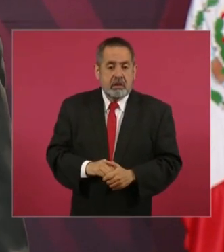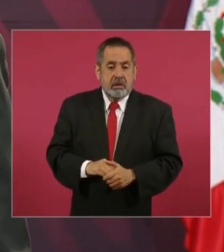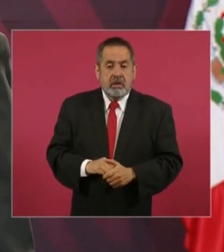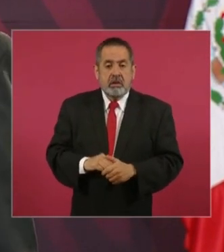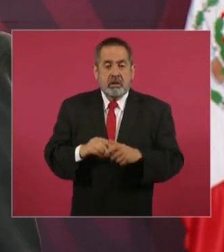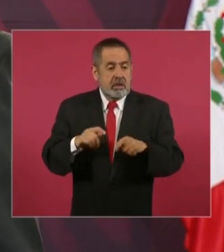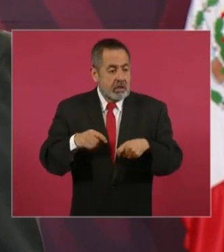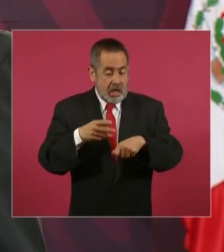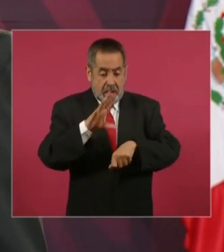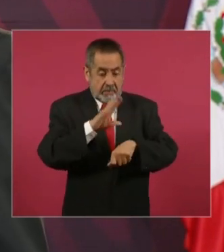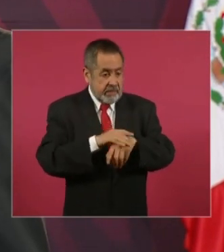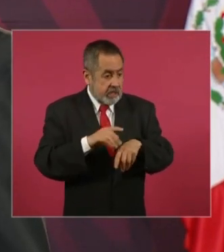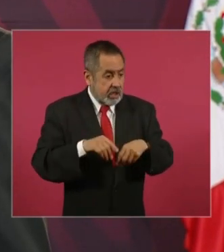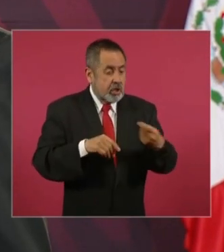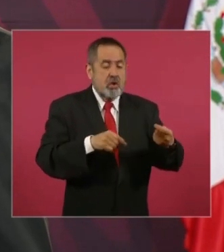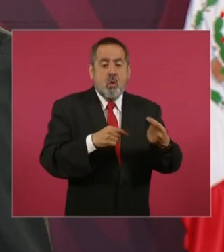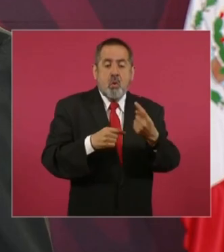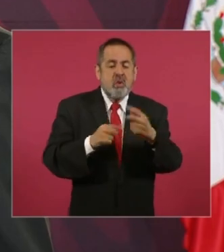Concesión ninguna